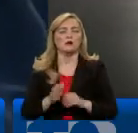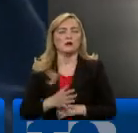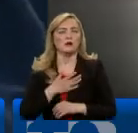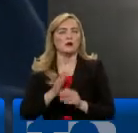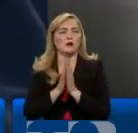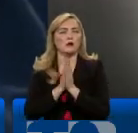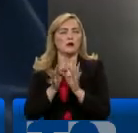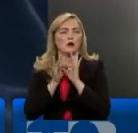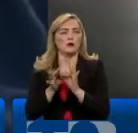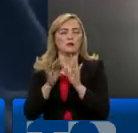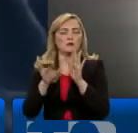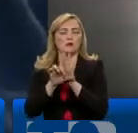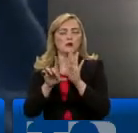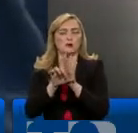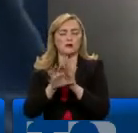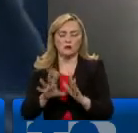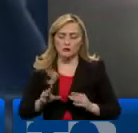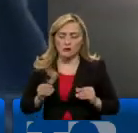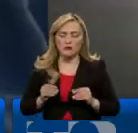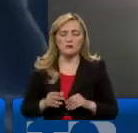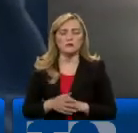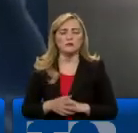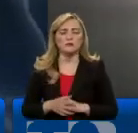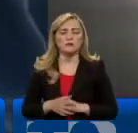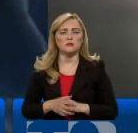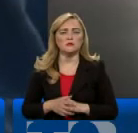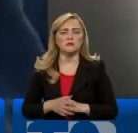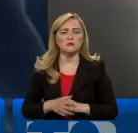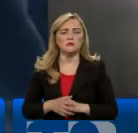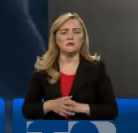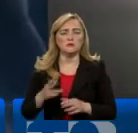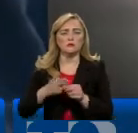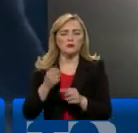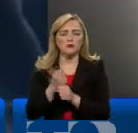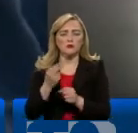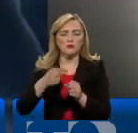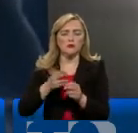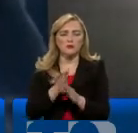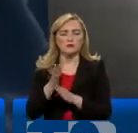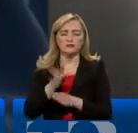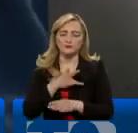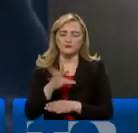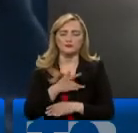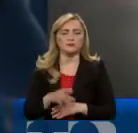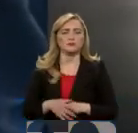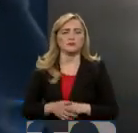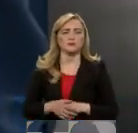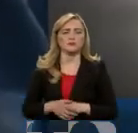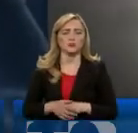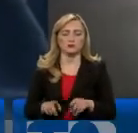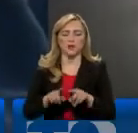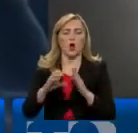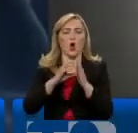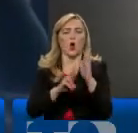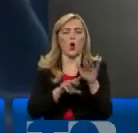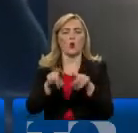mis compañeros es que la ley sea acatada y que haber ganado una plaza de especialidad se sienta como ello, como una ganancia.